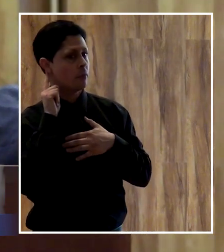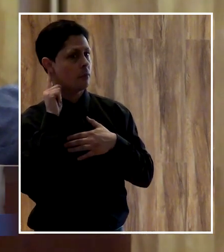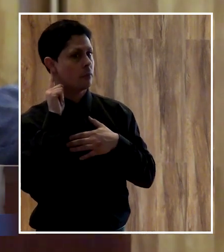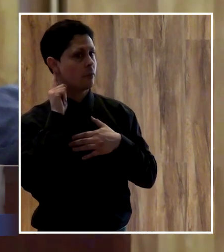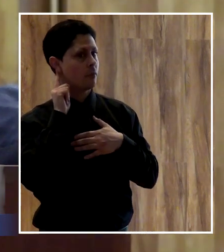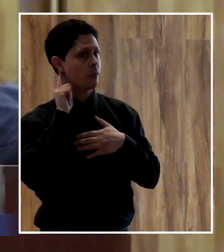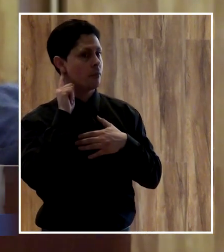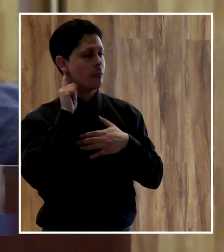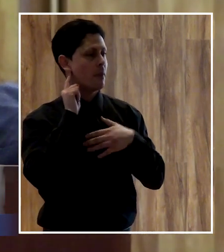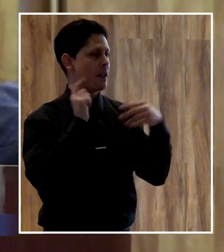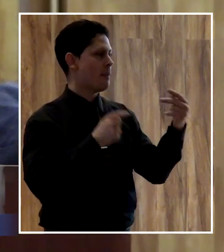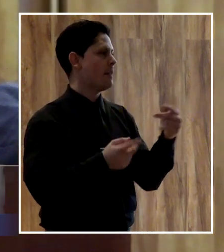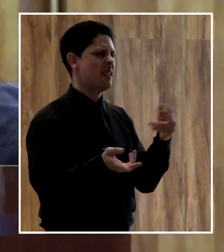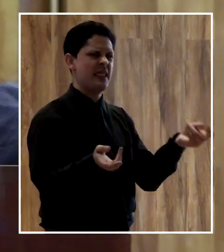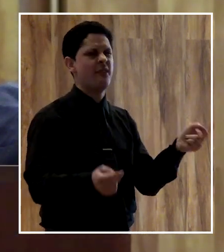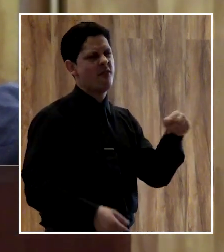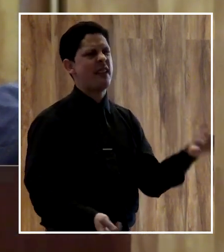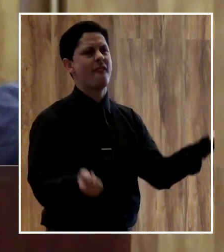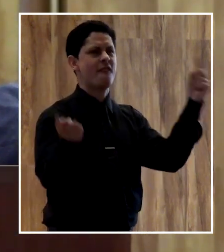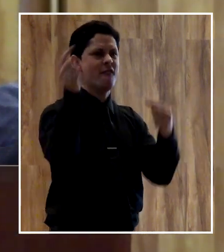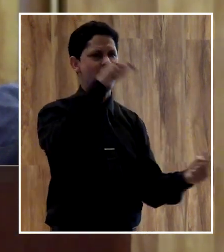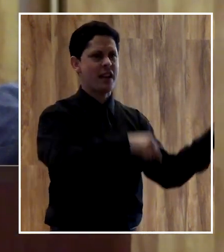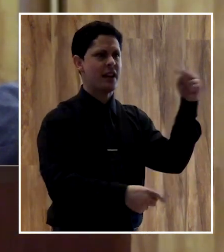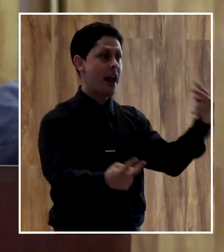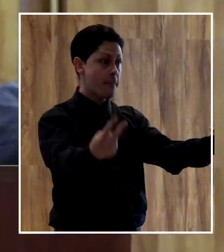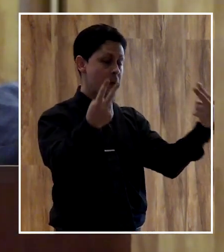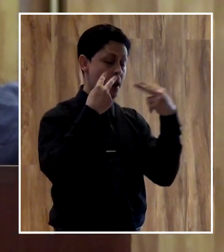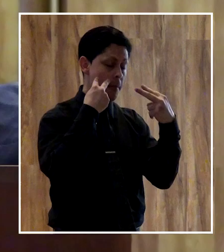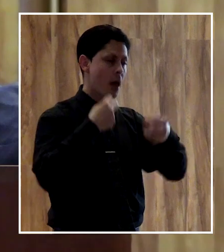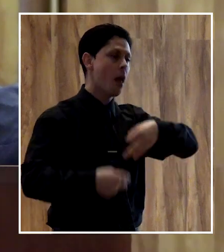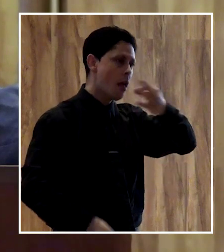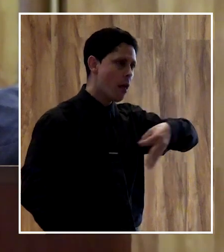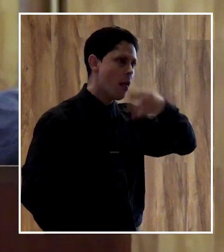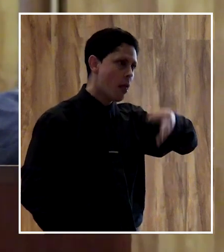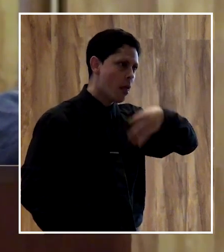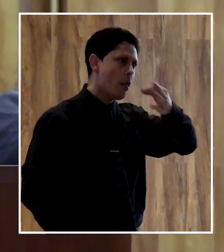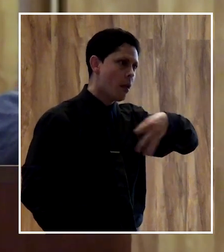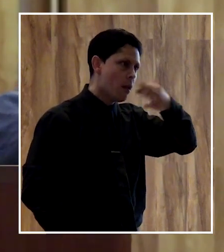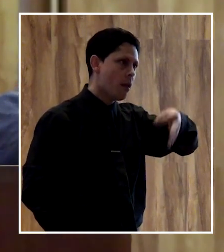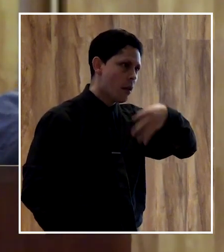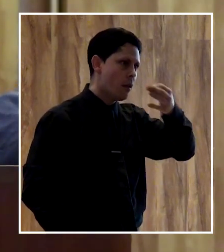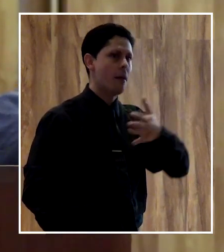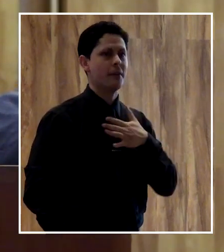decisión de venir a soportar mi discurso en esta oportunidad.